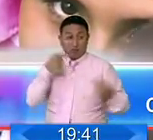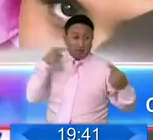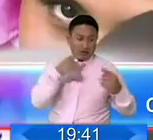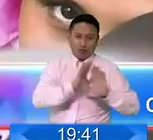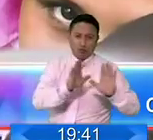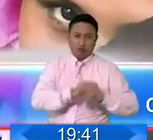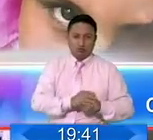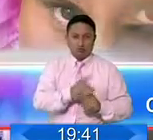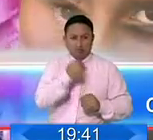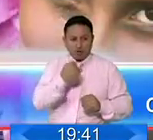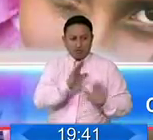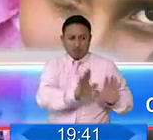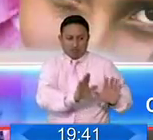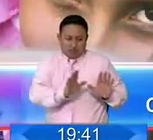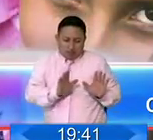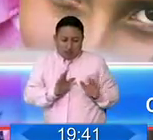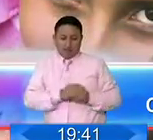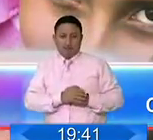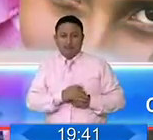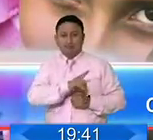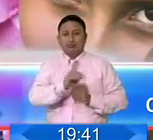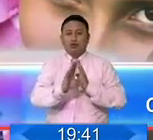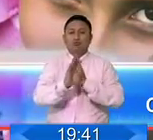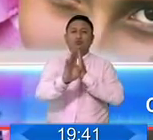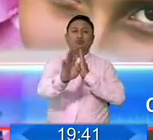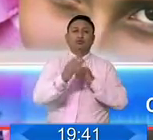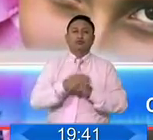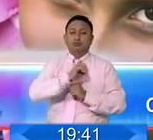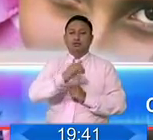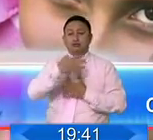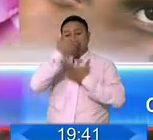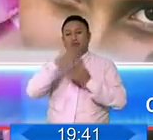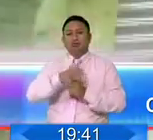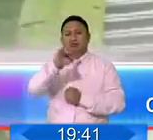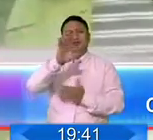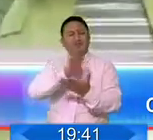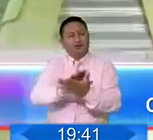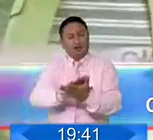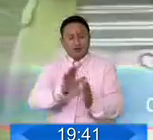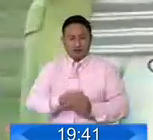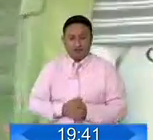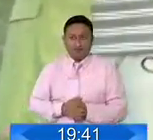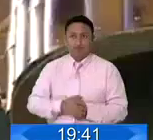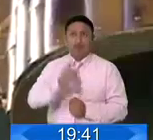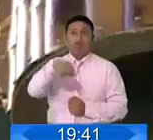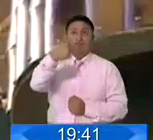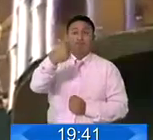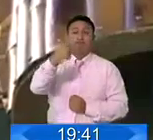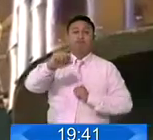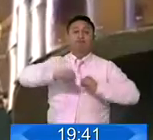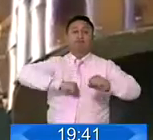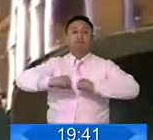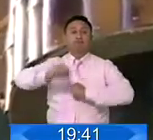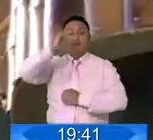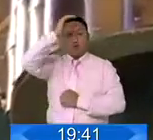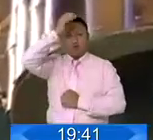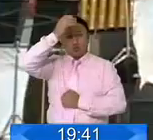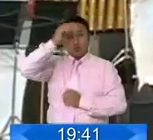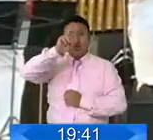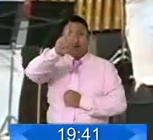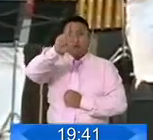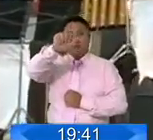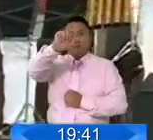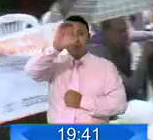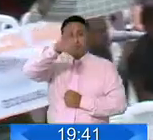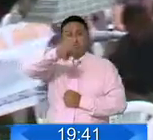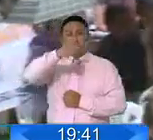sino un poco que controlar. Y si estamos en la fila y alguien empieza a perder la paciencia, igual. Las próximas actividades culturales del BAC 2018